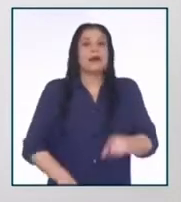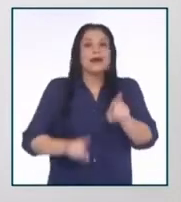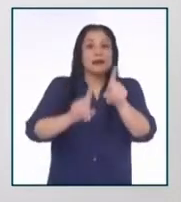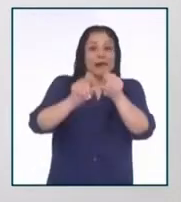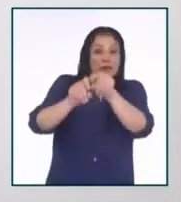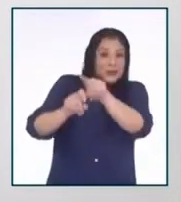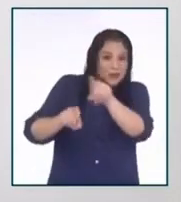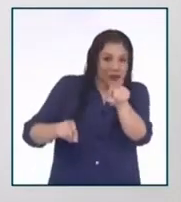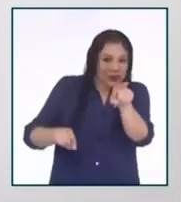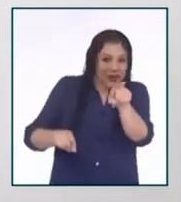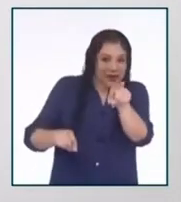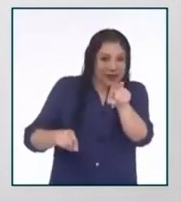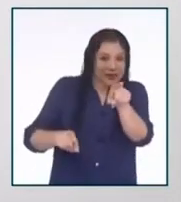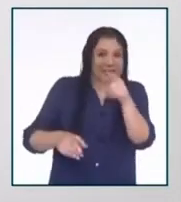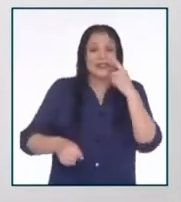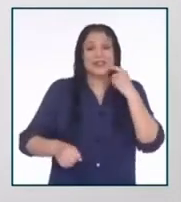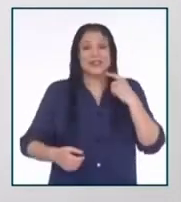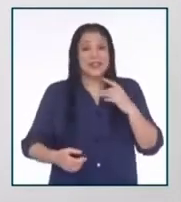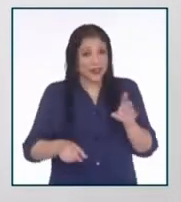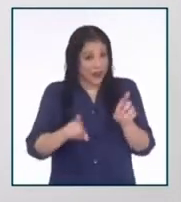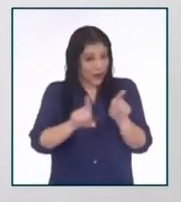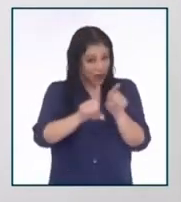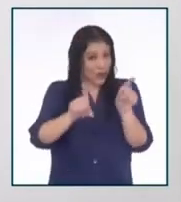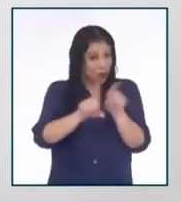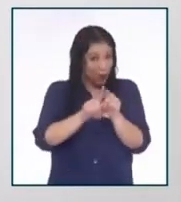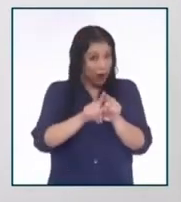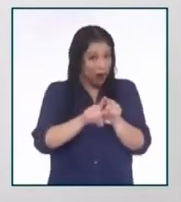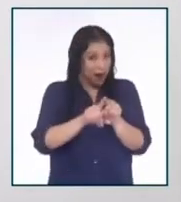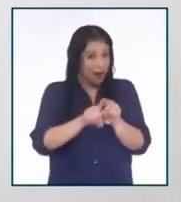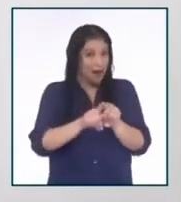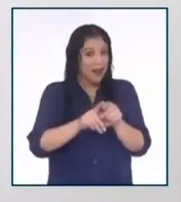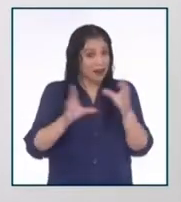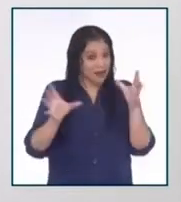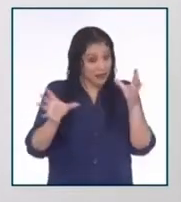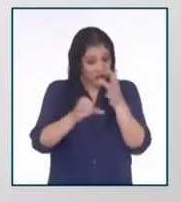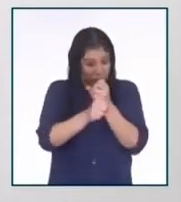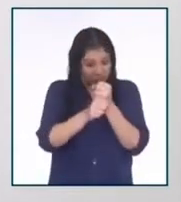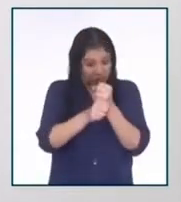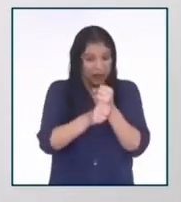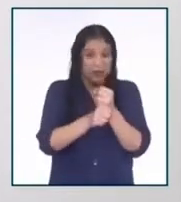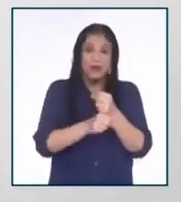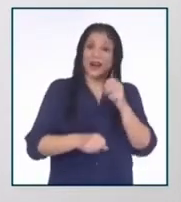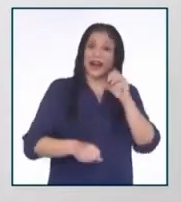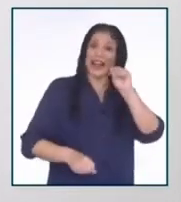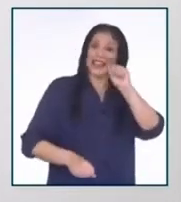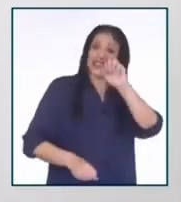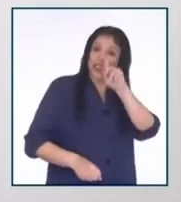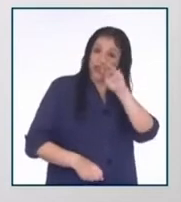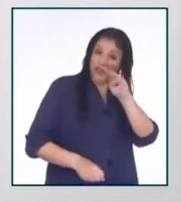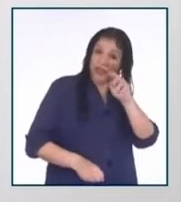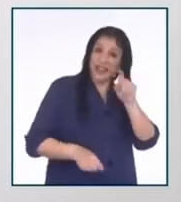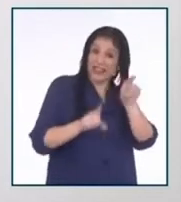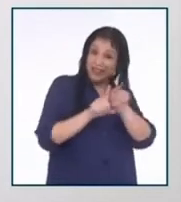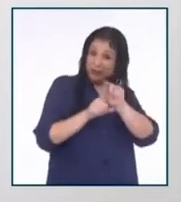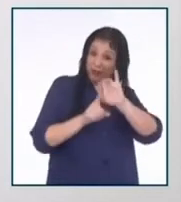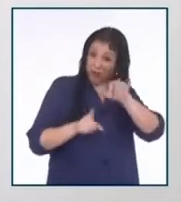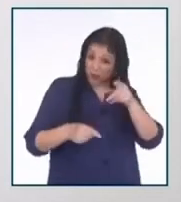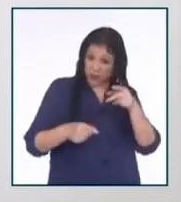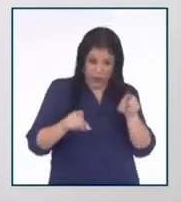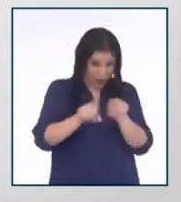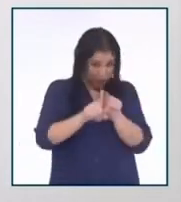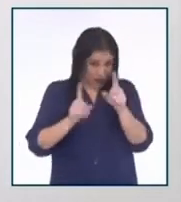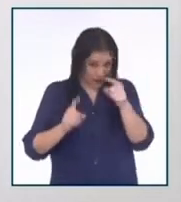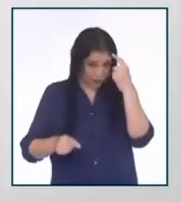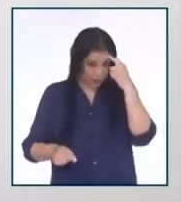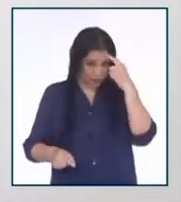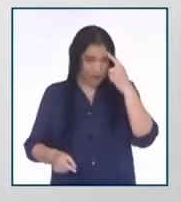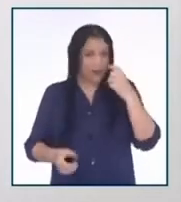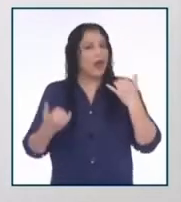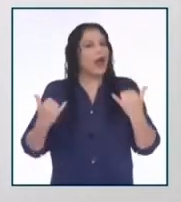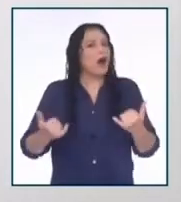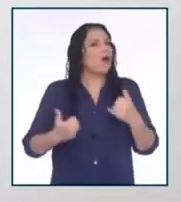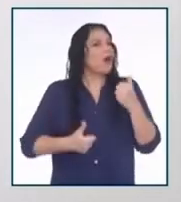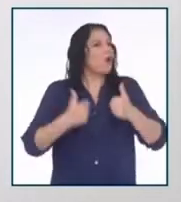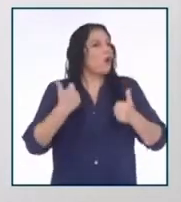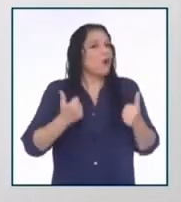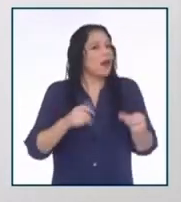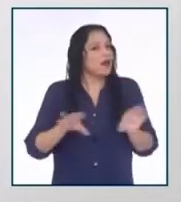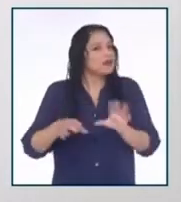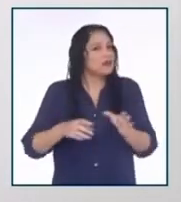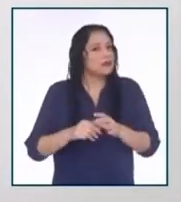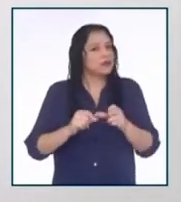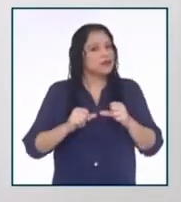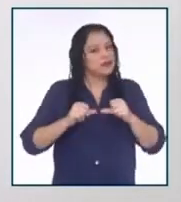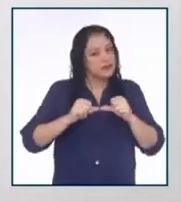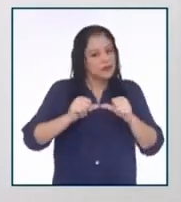ustedes, chicas y chicos, ¿también coinciden con el resumen que hicieron Stephanie Junior? Ahora nos toca seguir con